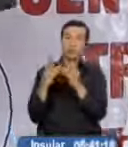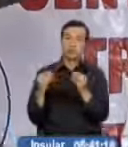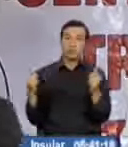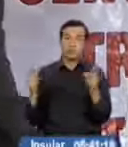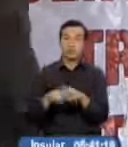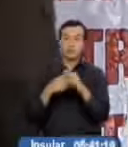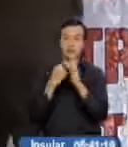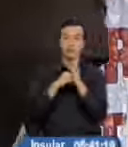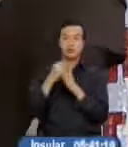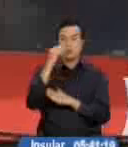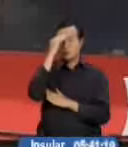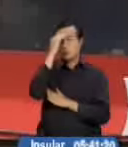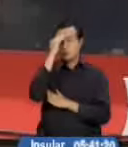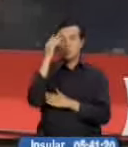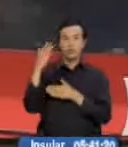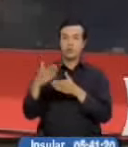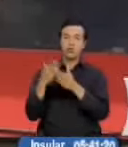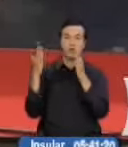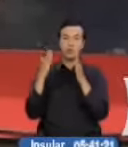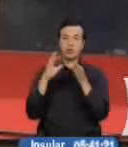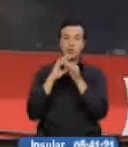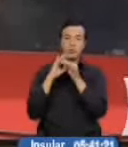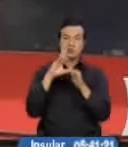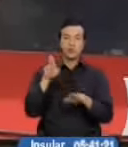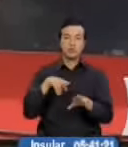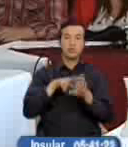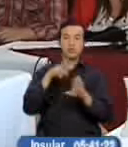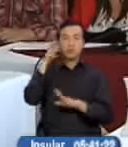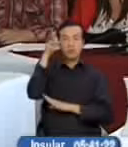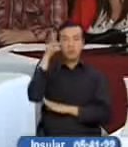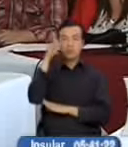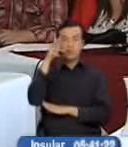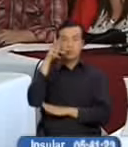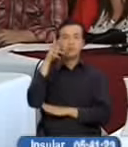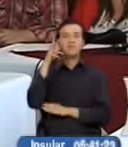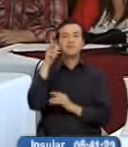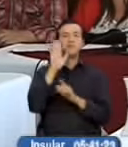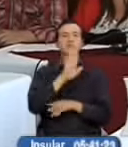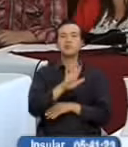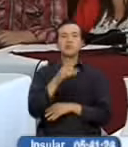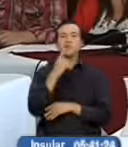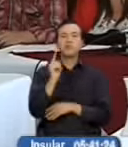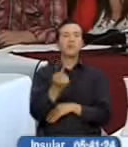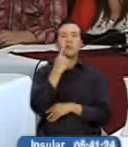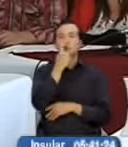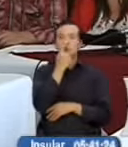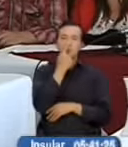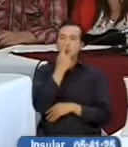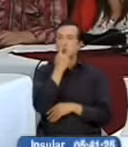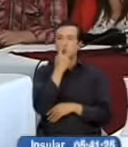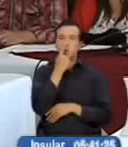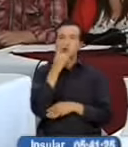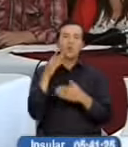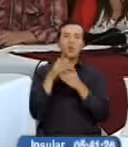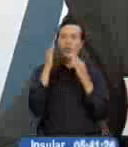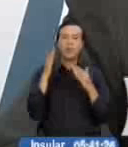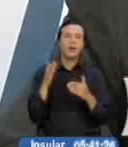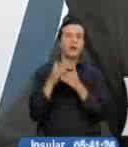inició el Ministerio de Educación en contra de la Unión Nacional de Educadores es solo un pretexto para que grupos de oposición al régimen persigan su